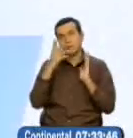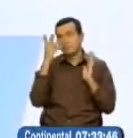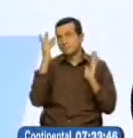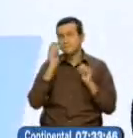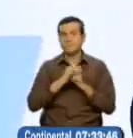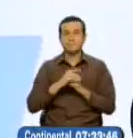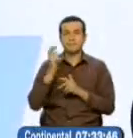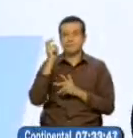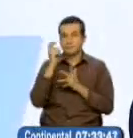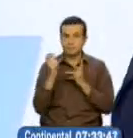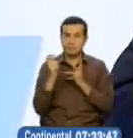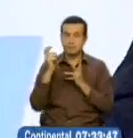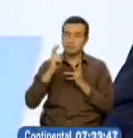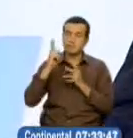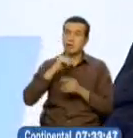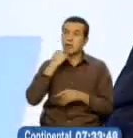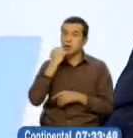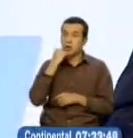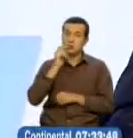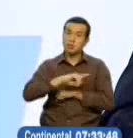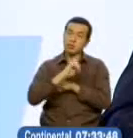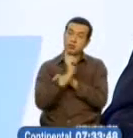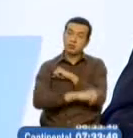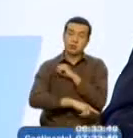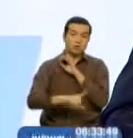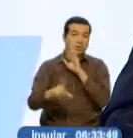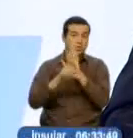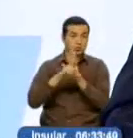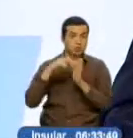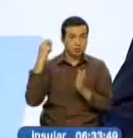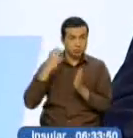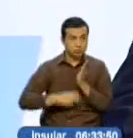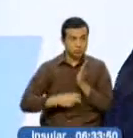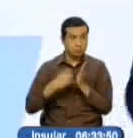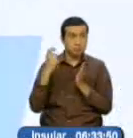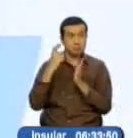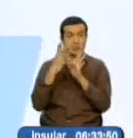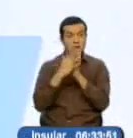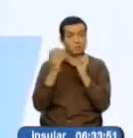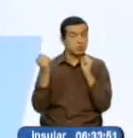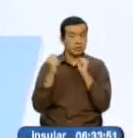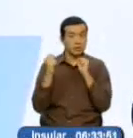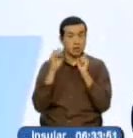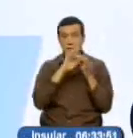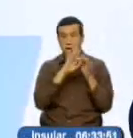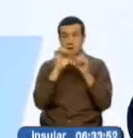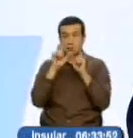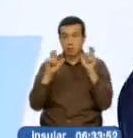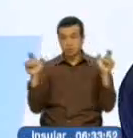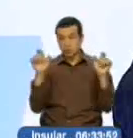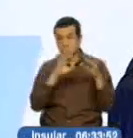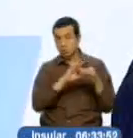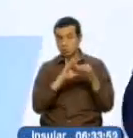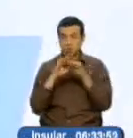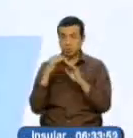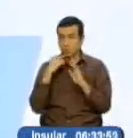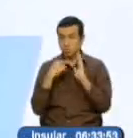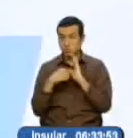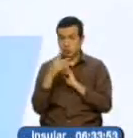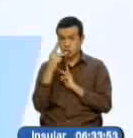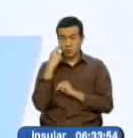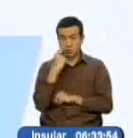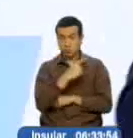que usar la capacidad de sanción que tiene la ley, hay que entender de que esa es una alianza con la gente. A ver, cuando tú